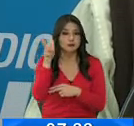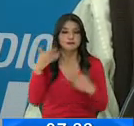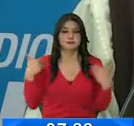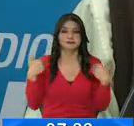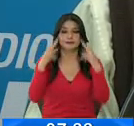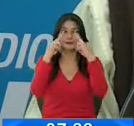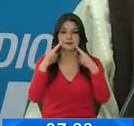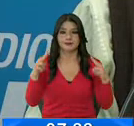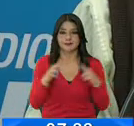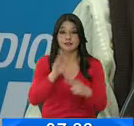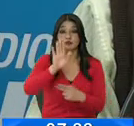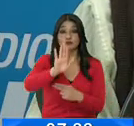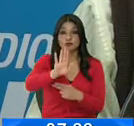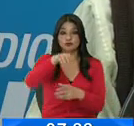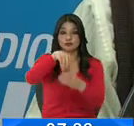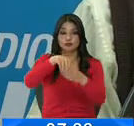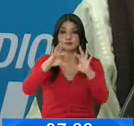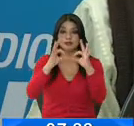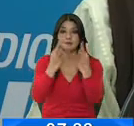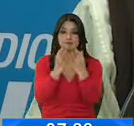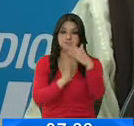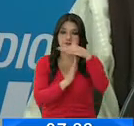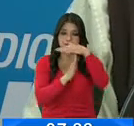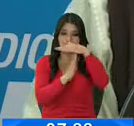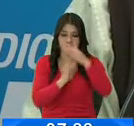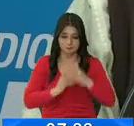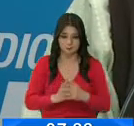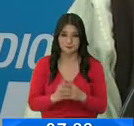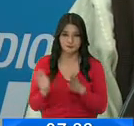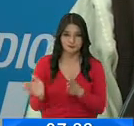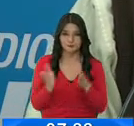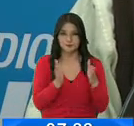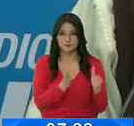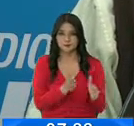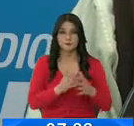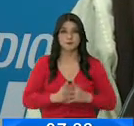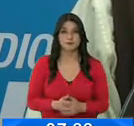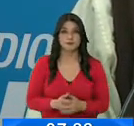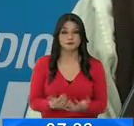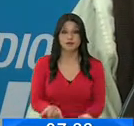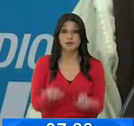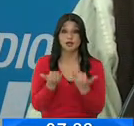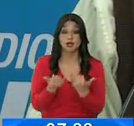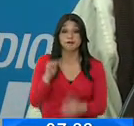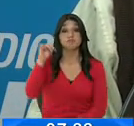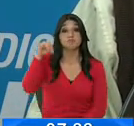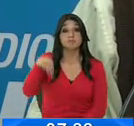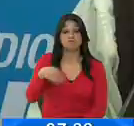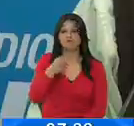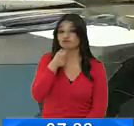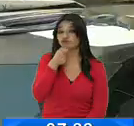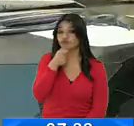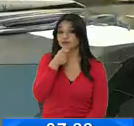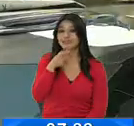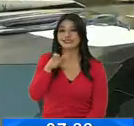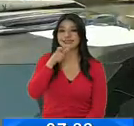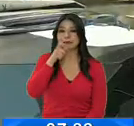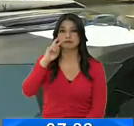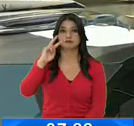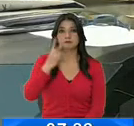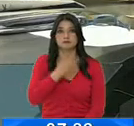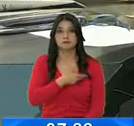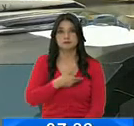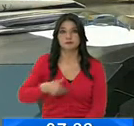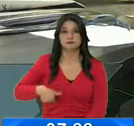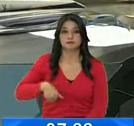paz en cada uno de sus hogares en este espacio este martes vamos a dialogar con el vicepresidente de